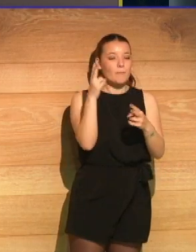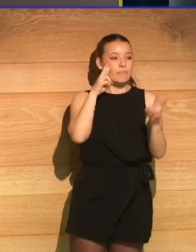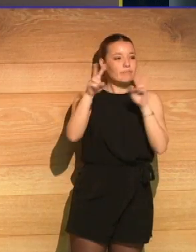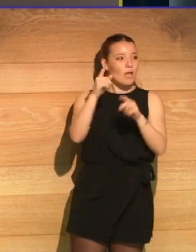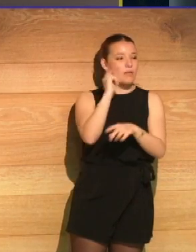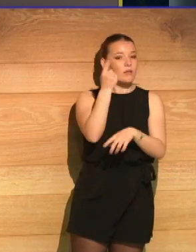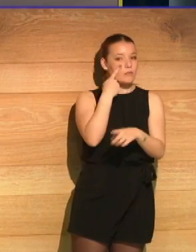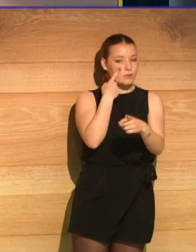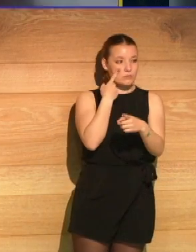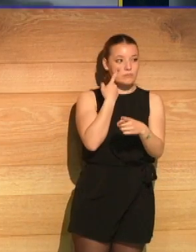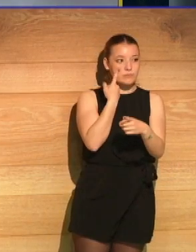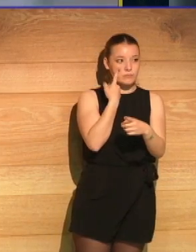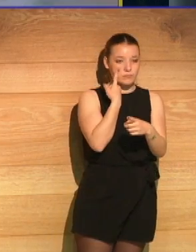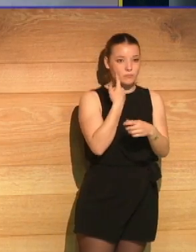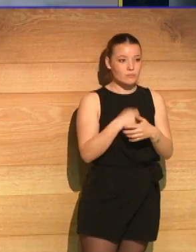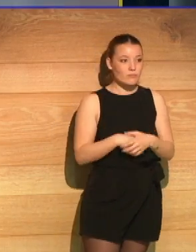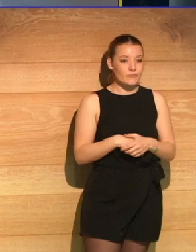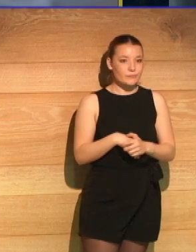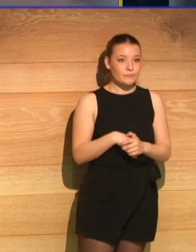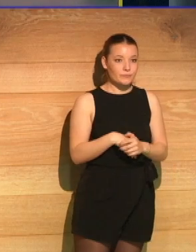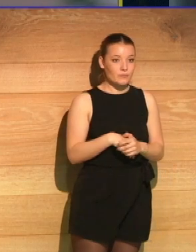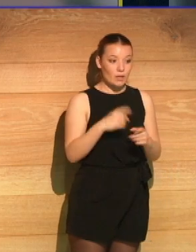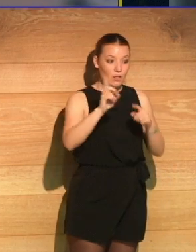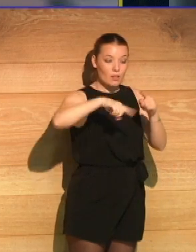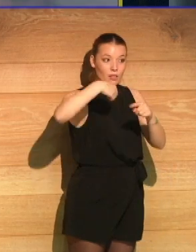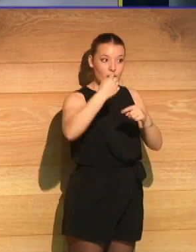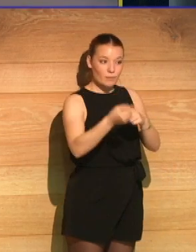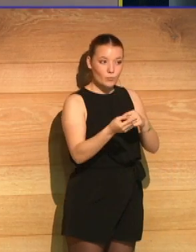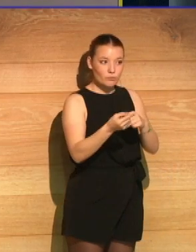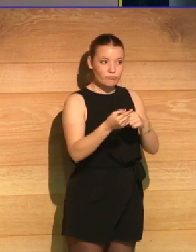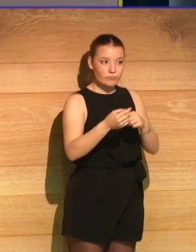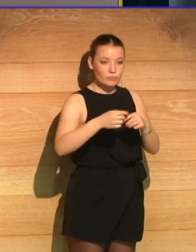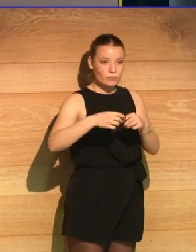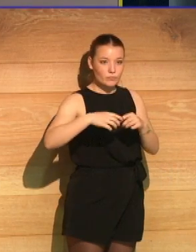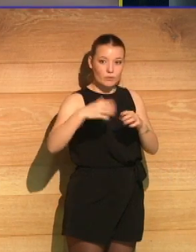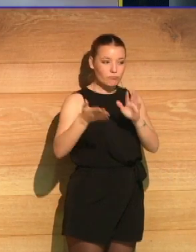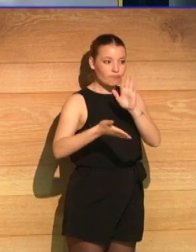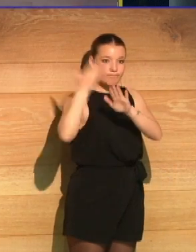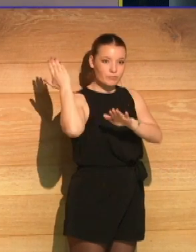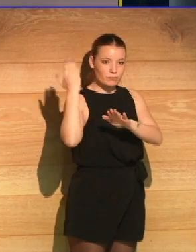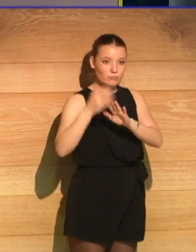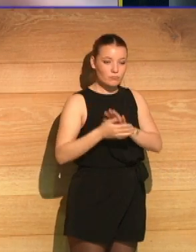escucha a nosotros, ¿no? Y después ella se va por un hueco,